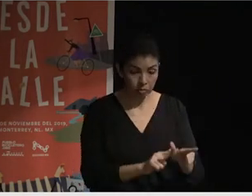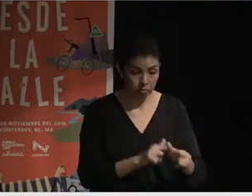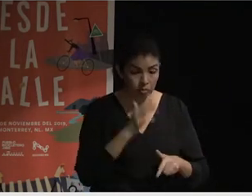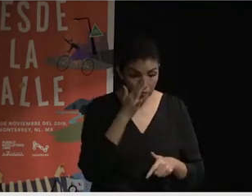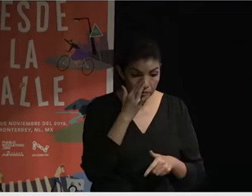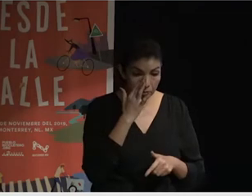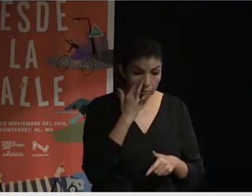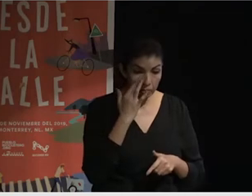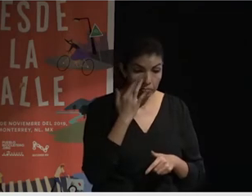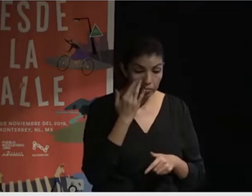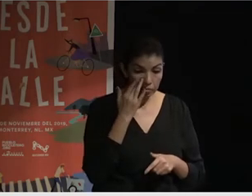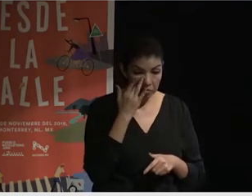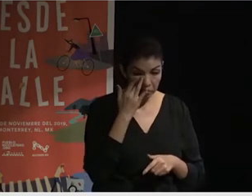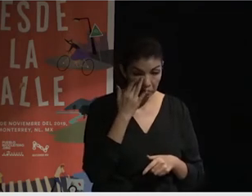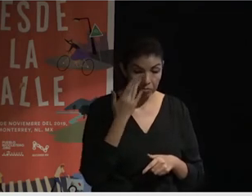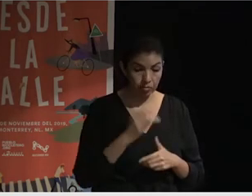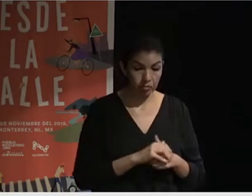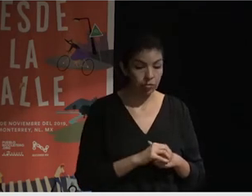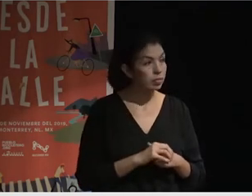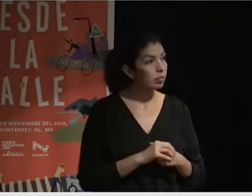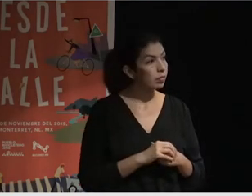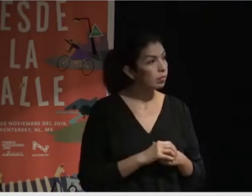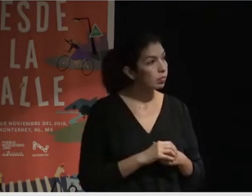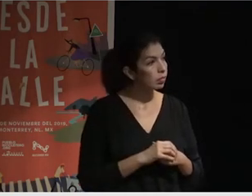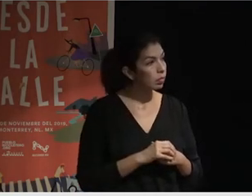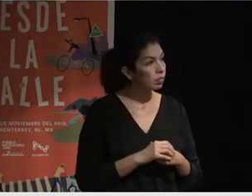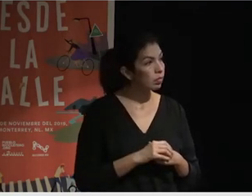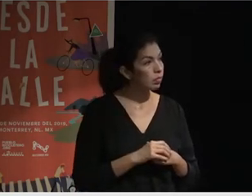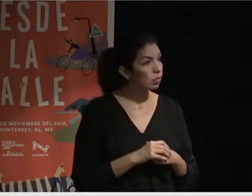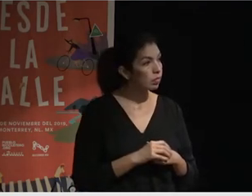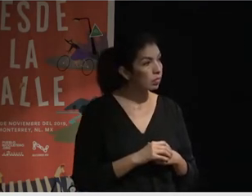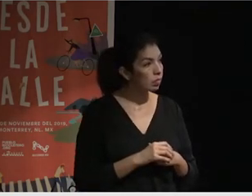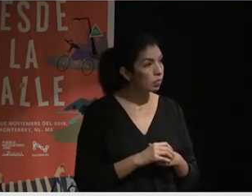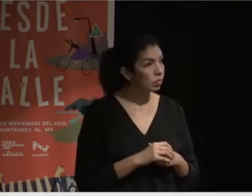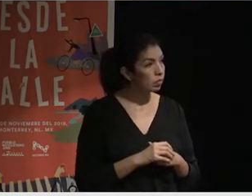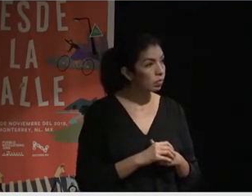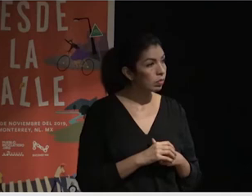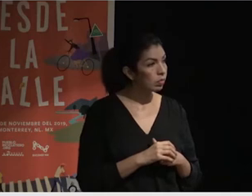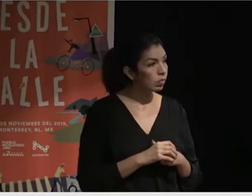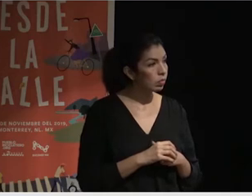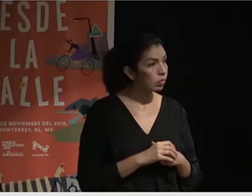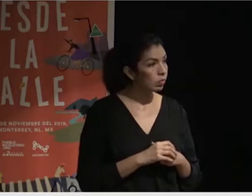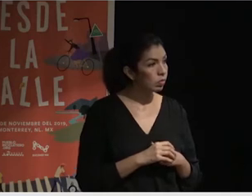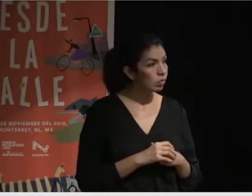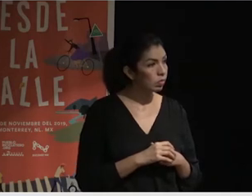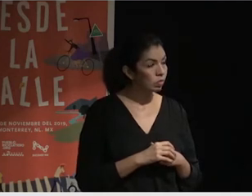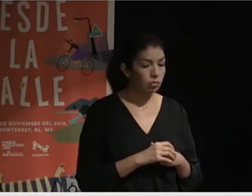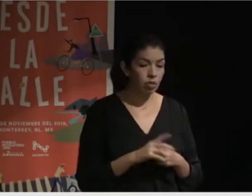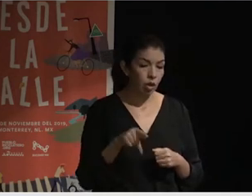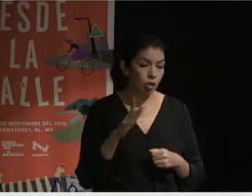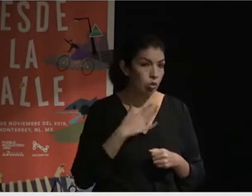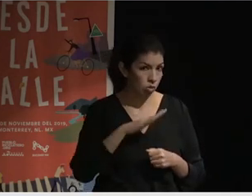persona pues, ya está desplazada ni va a hacer uso de la ciclovía, ¿no? Entonces, o sea, sí, saber un poco cómo lo